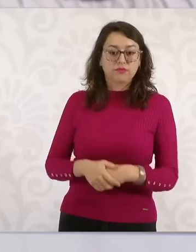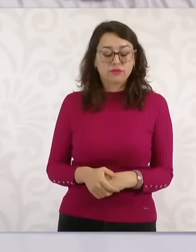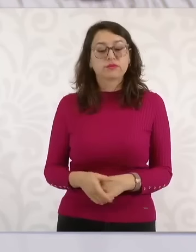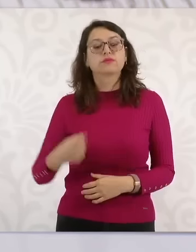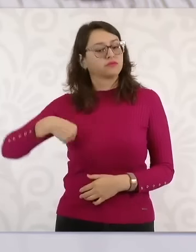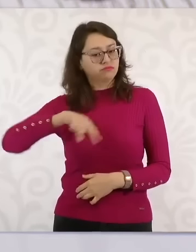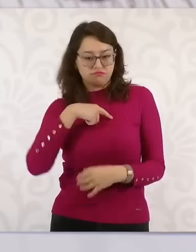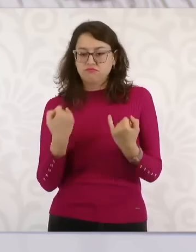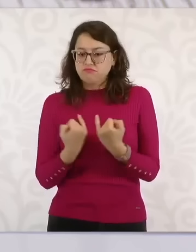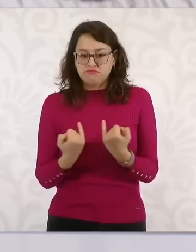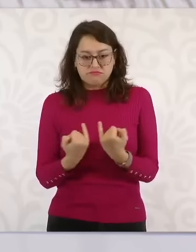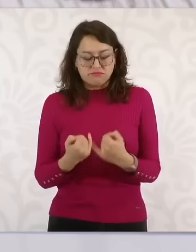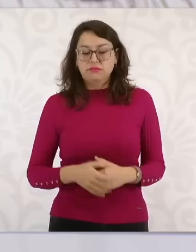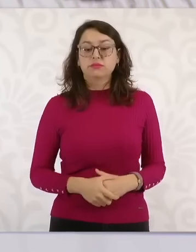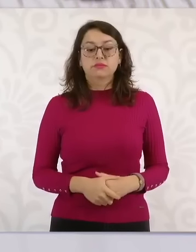decidimos seguir con lo mismo.